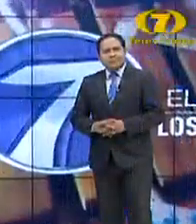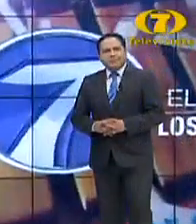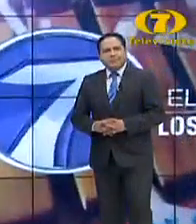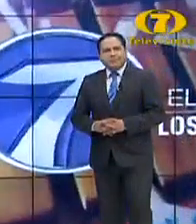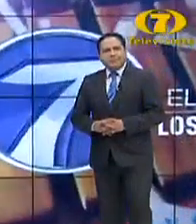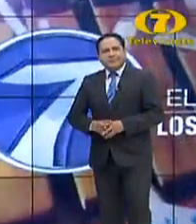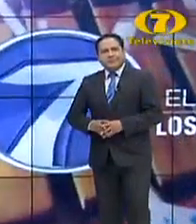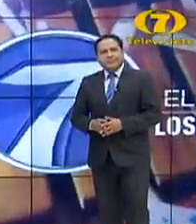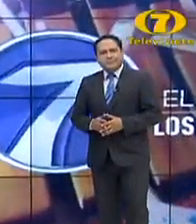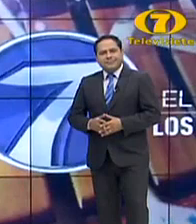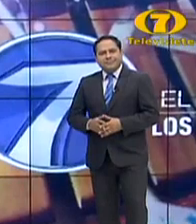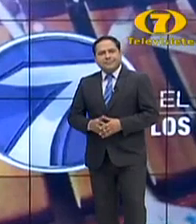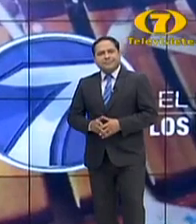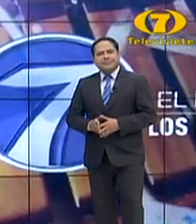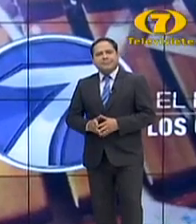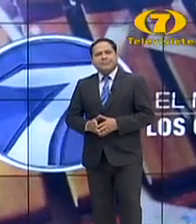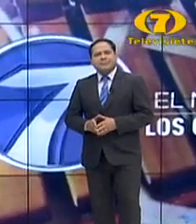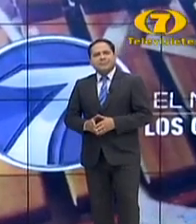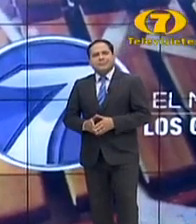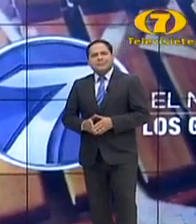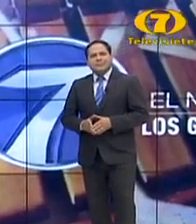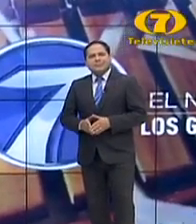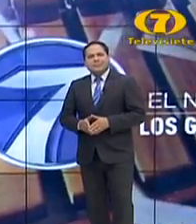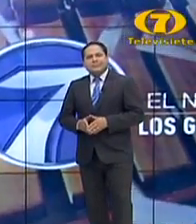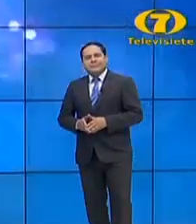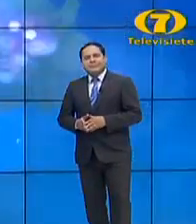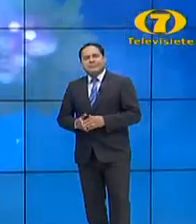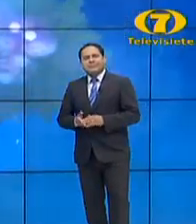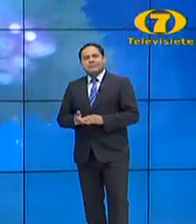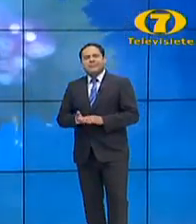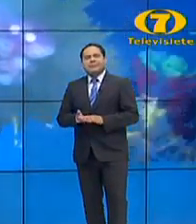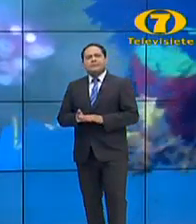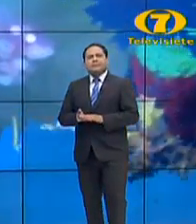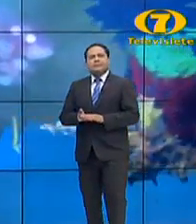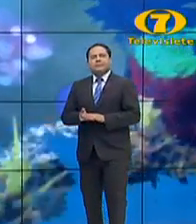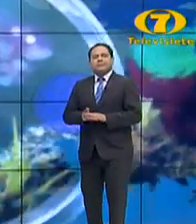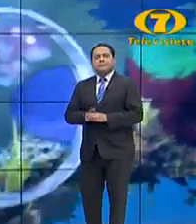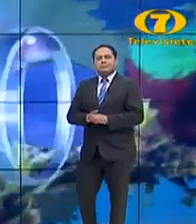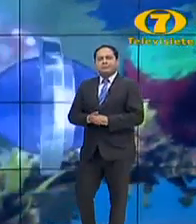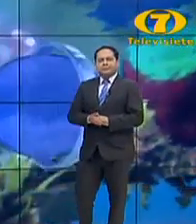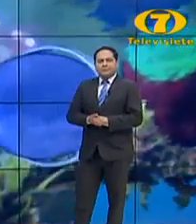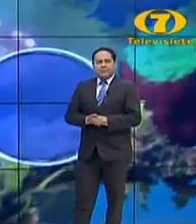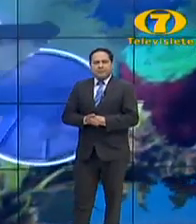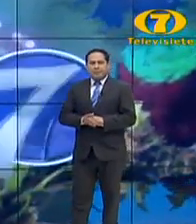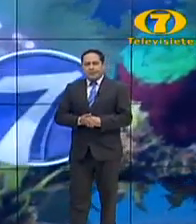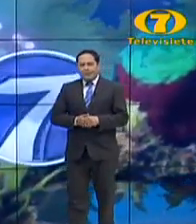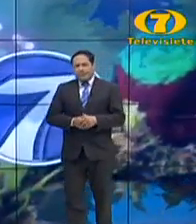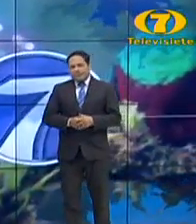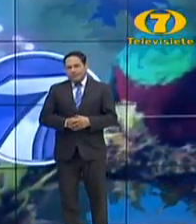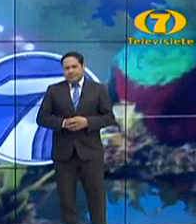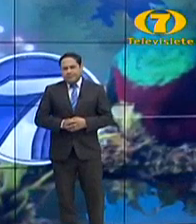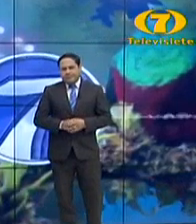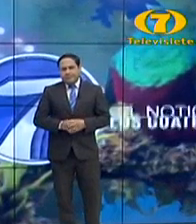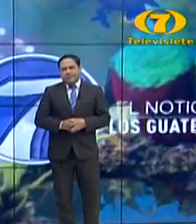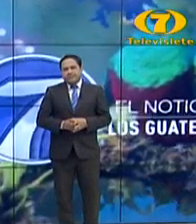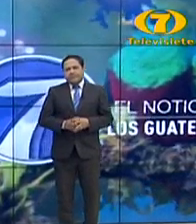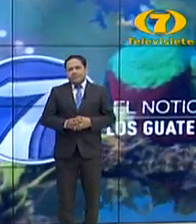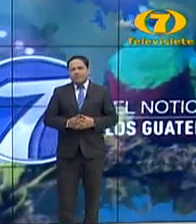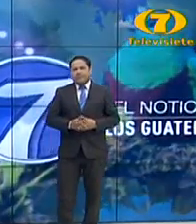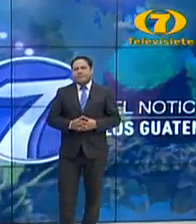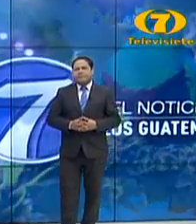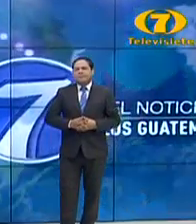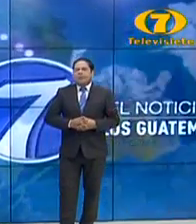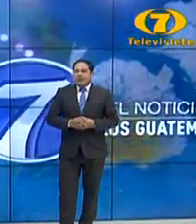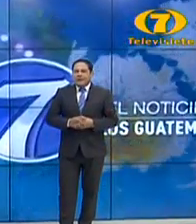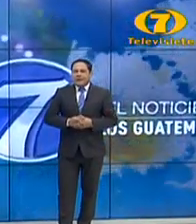Bueno, pues así se llevó a cabo todo este acto protocolario, una celebración totalmente atípica, la que hemos tenido, como bien lo decíamos en un